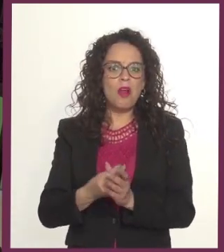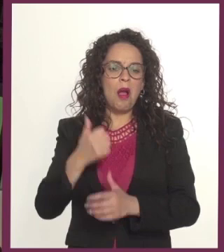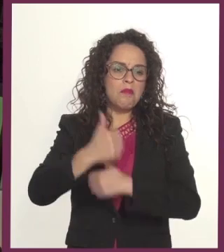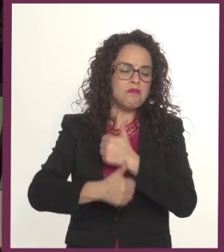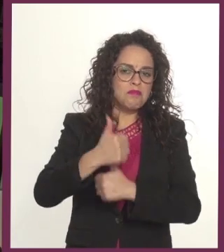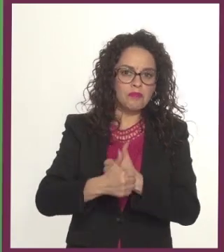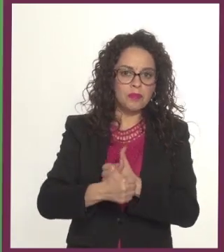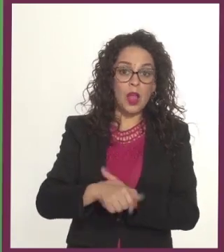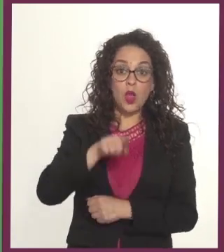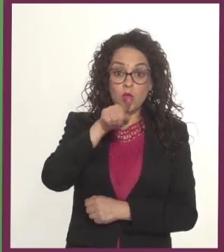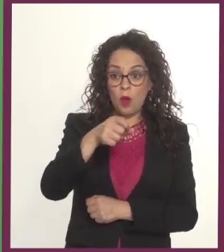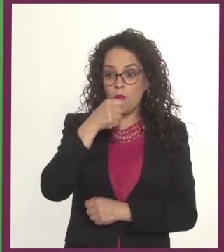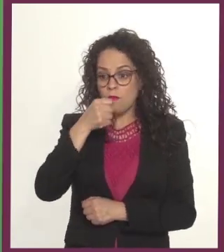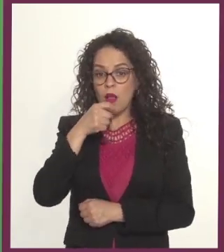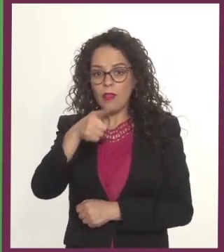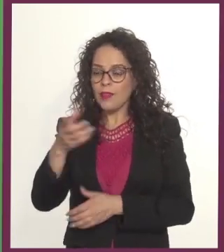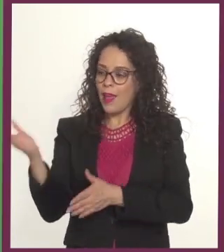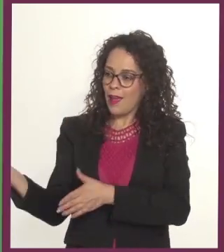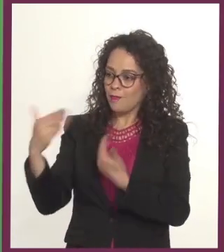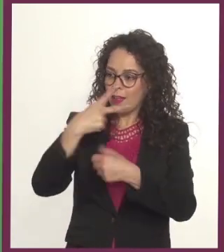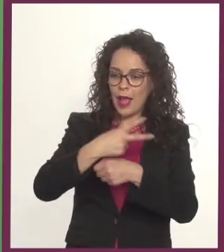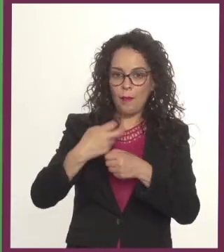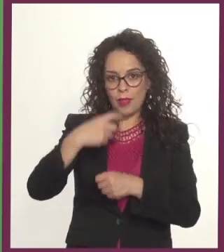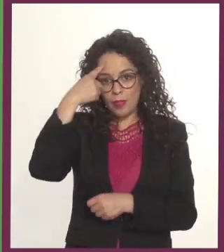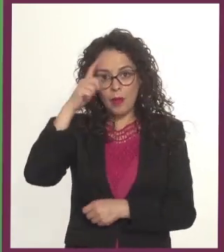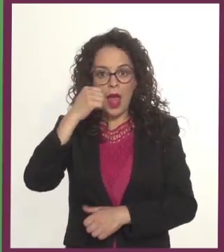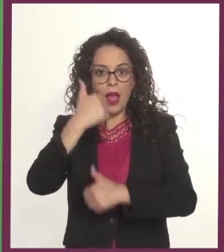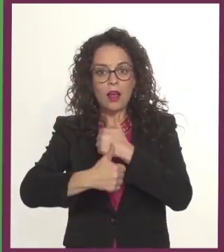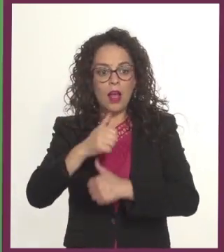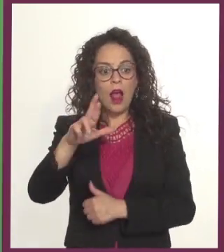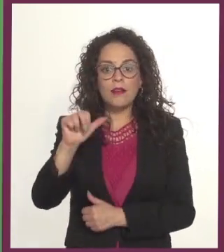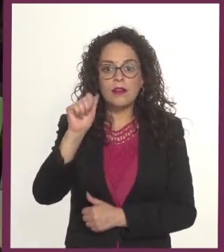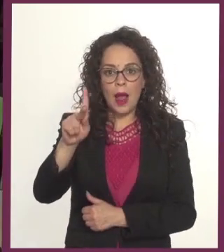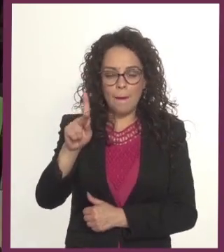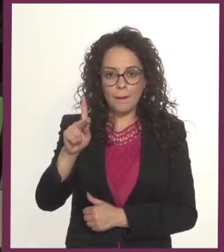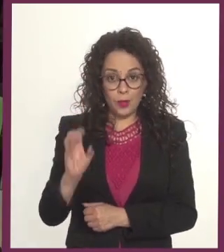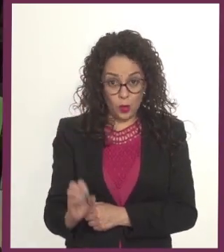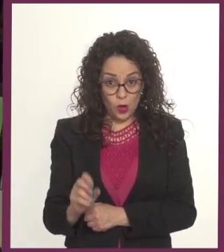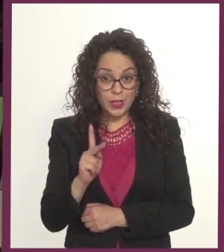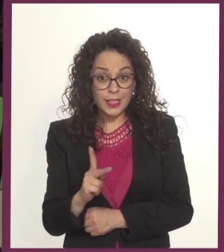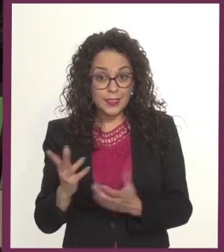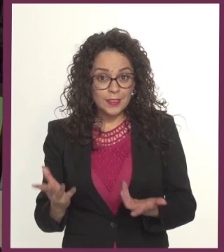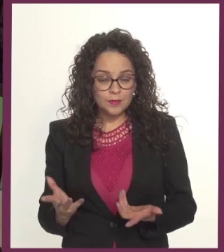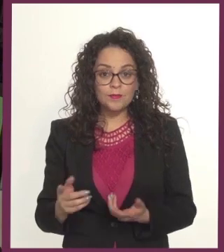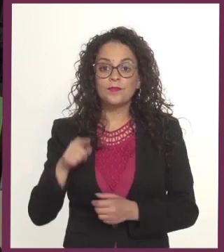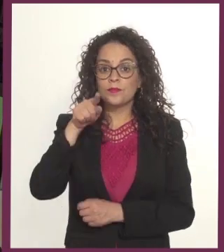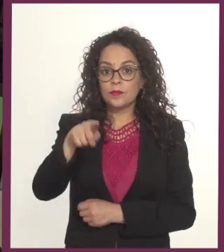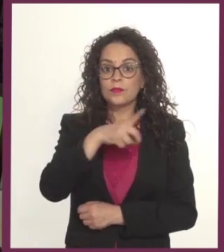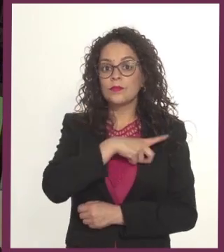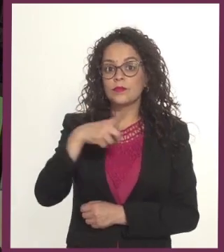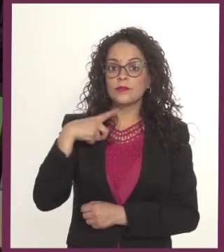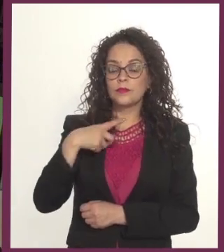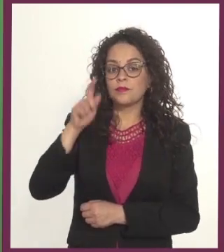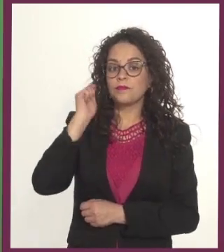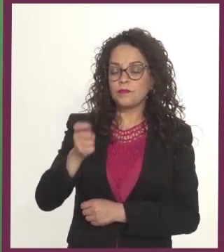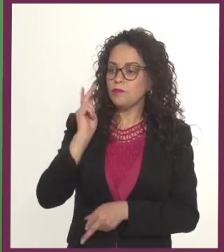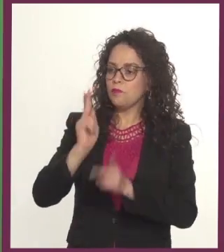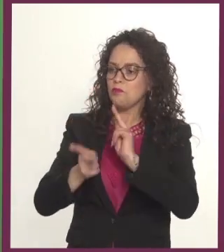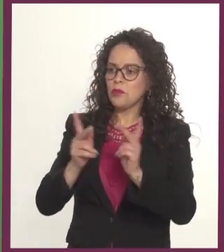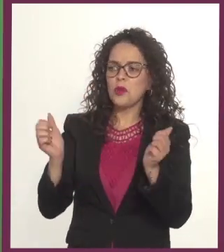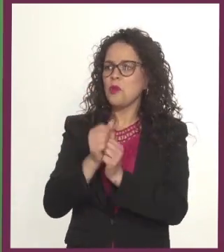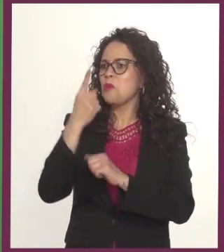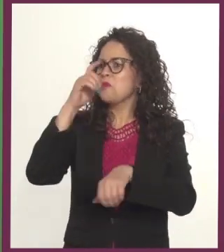participar en un concurso de rap, ¿ok? No olvides estos consejos básicos. Habla a la cámara como si estuvieras hablando con un amigo.